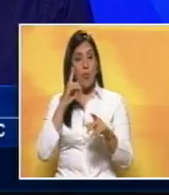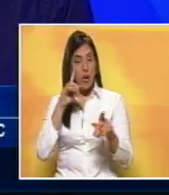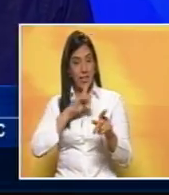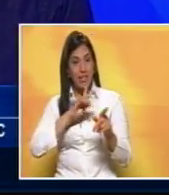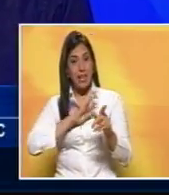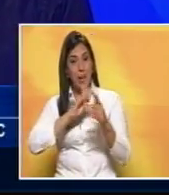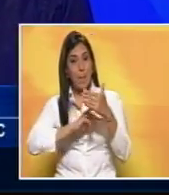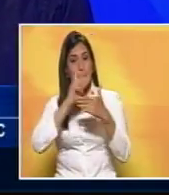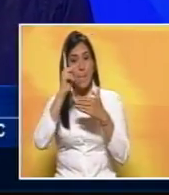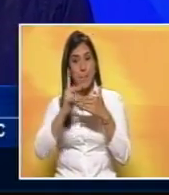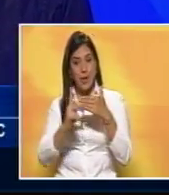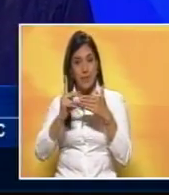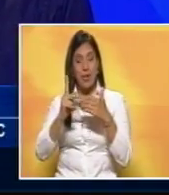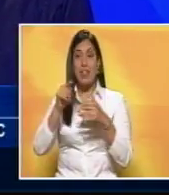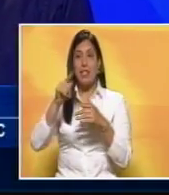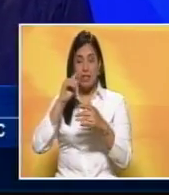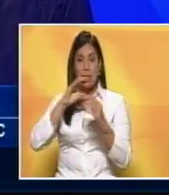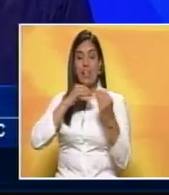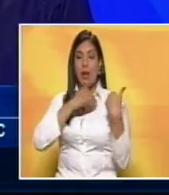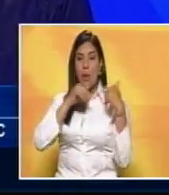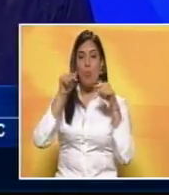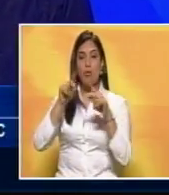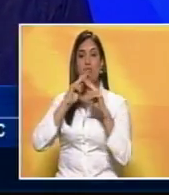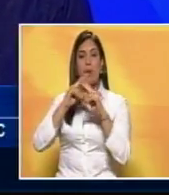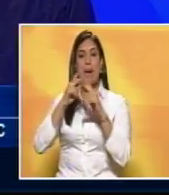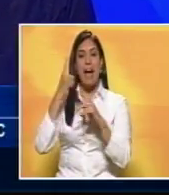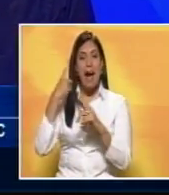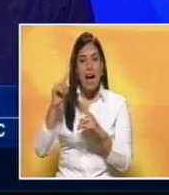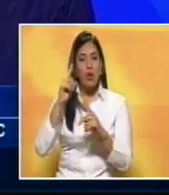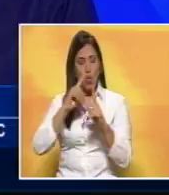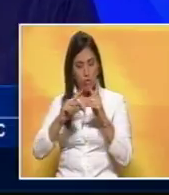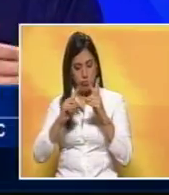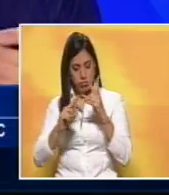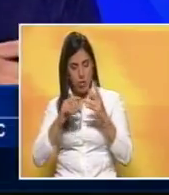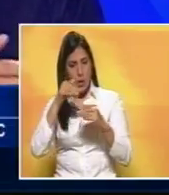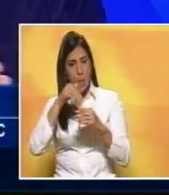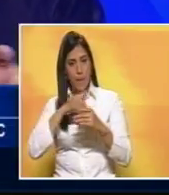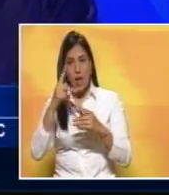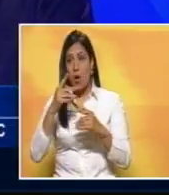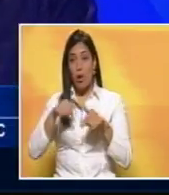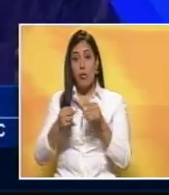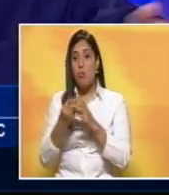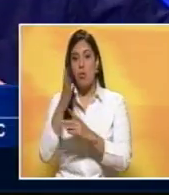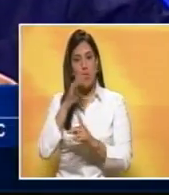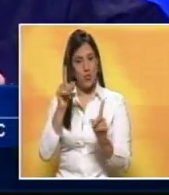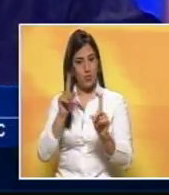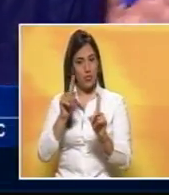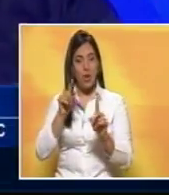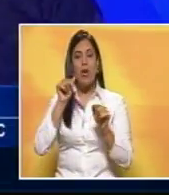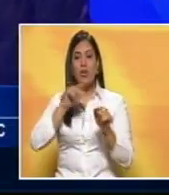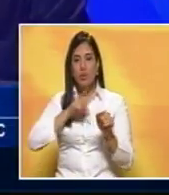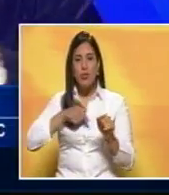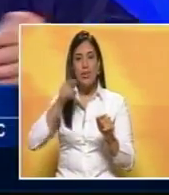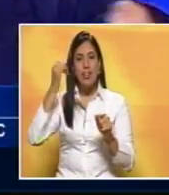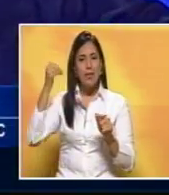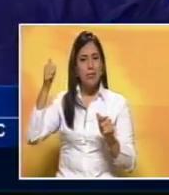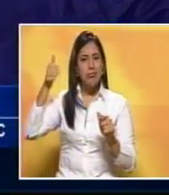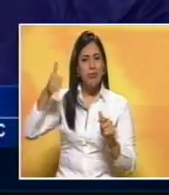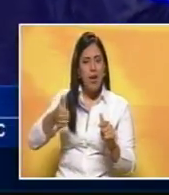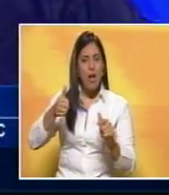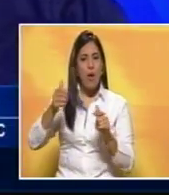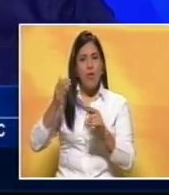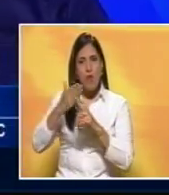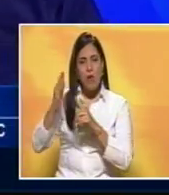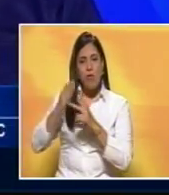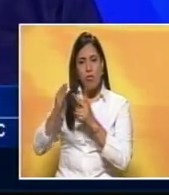un plan, ¿no? Y eso está correspondiendo con la existencia de otro plan que no surgió ahora, que lo han venido teniendo todo este tiempo y lo hemos